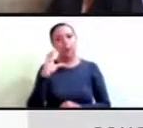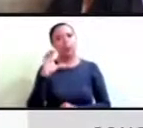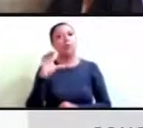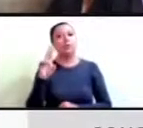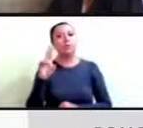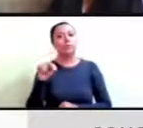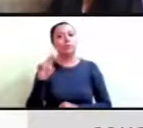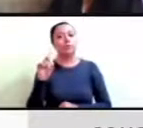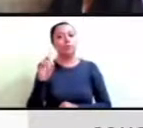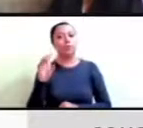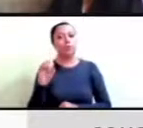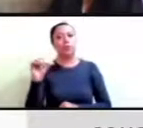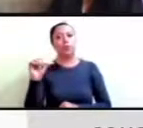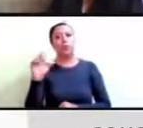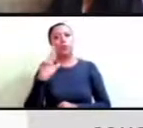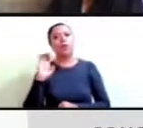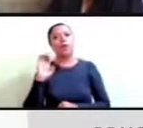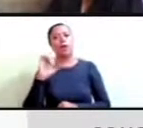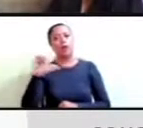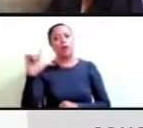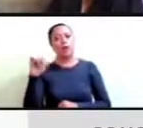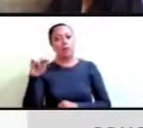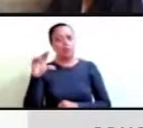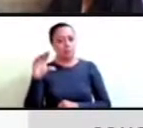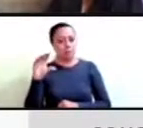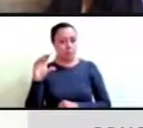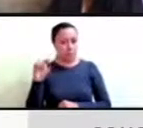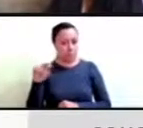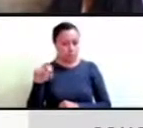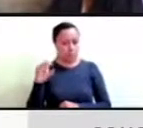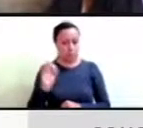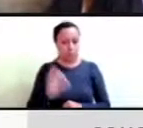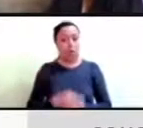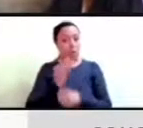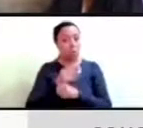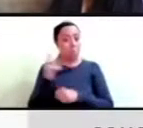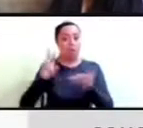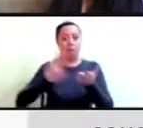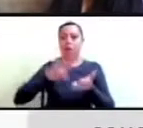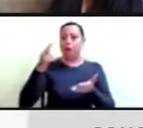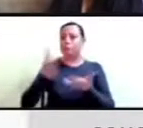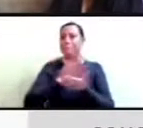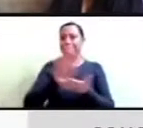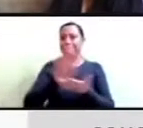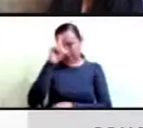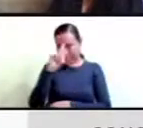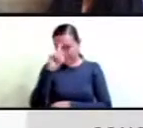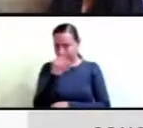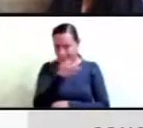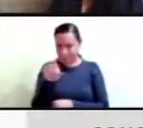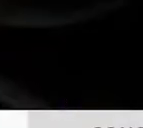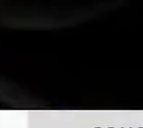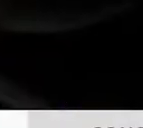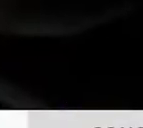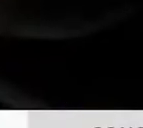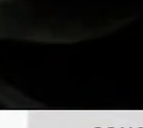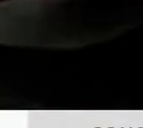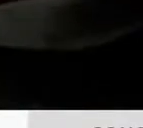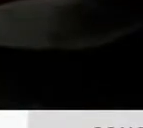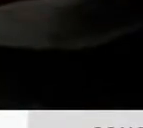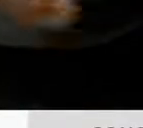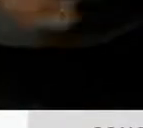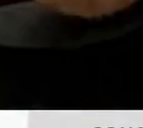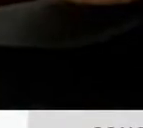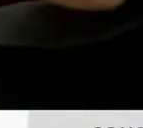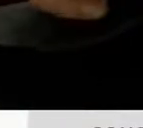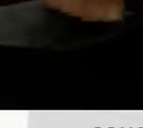de Azcapotzalco, talentosísimo, está sacando una revista que les recomiendo muchísimo, porque por ejemplo, Azcapotzalco es un lugar que tiene tesoros